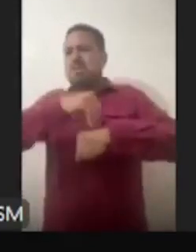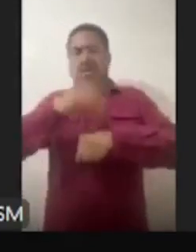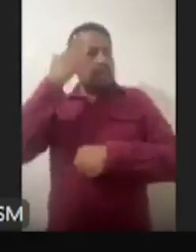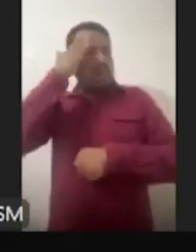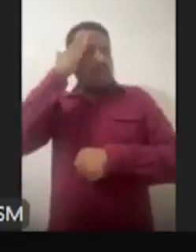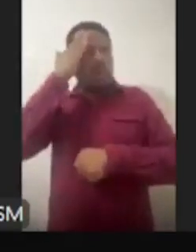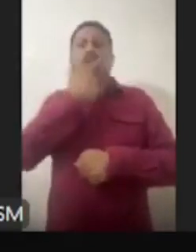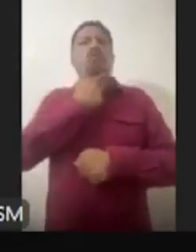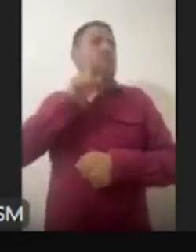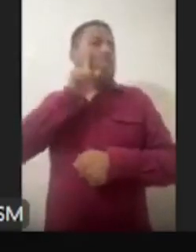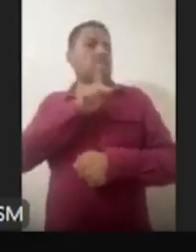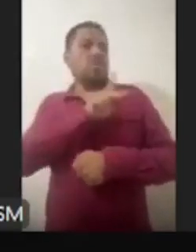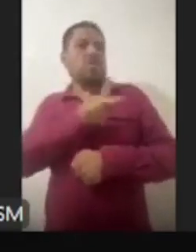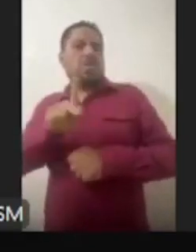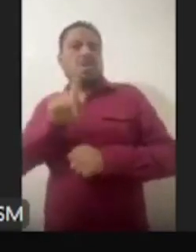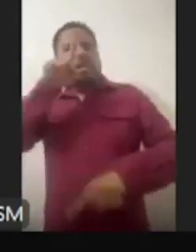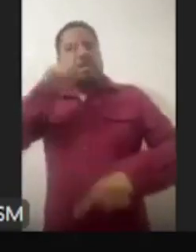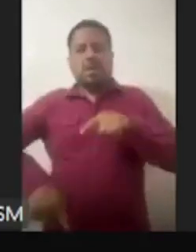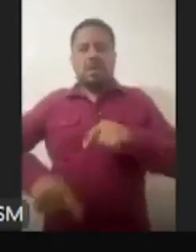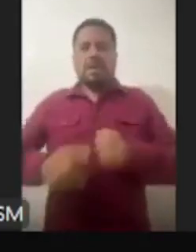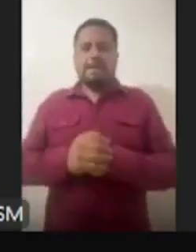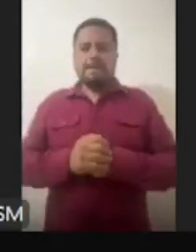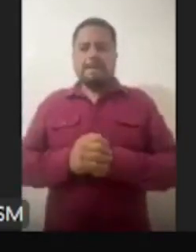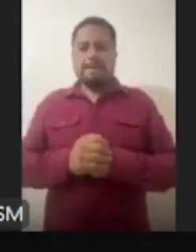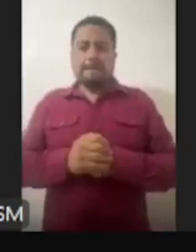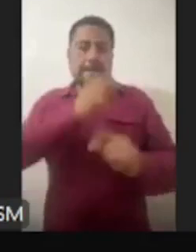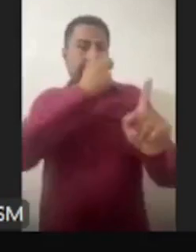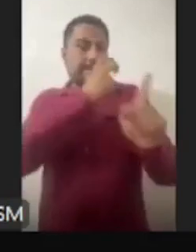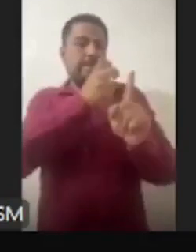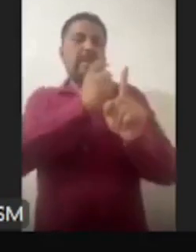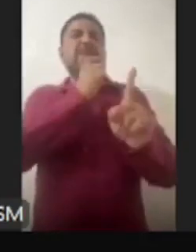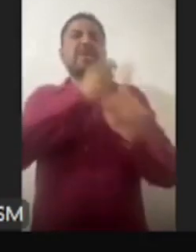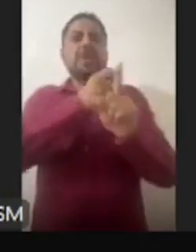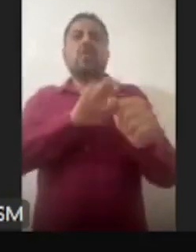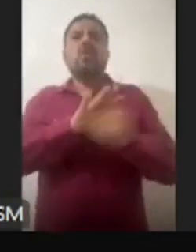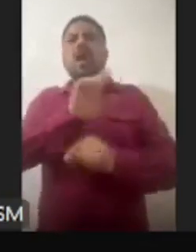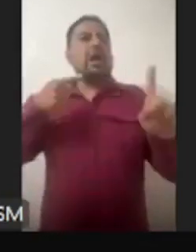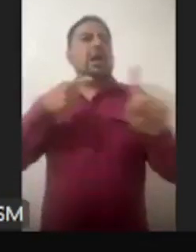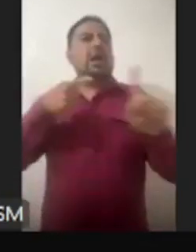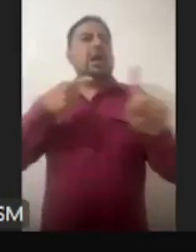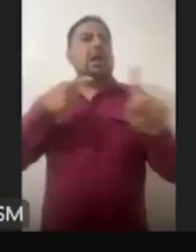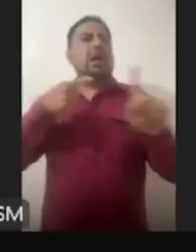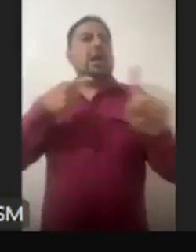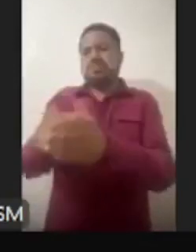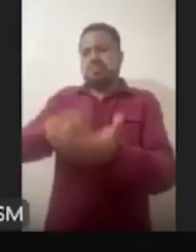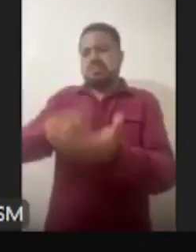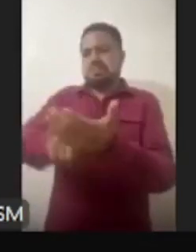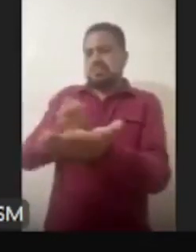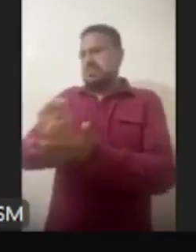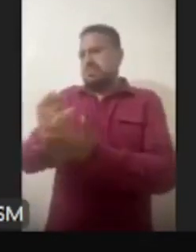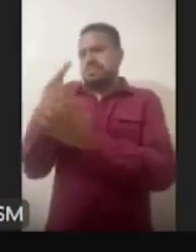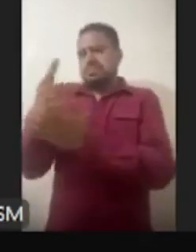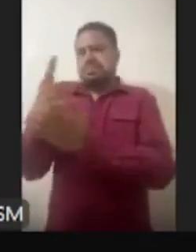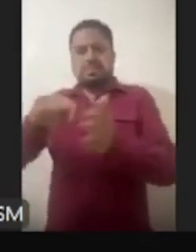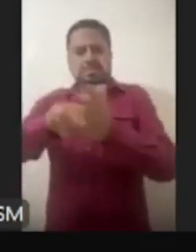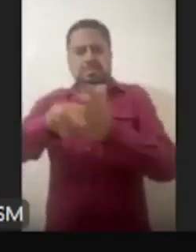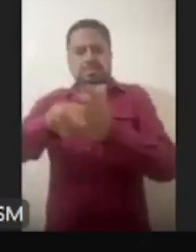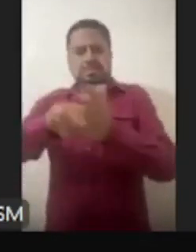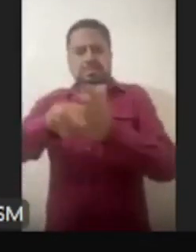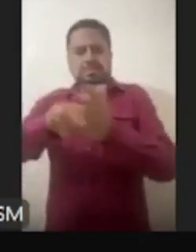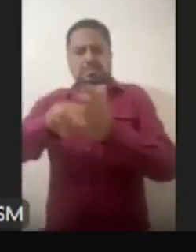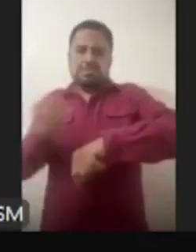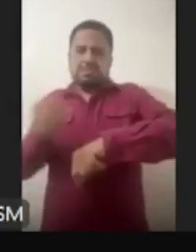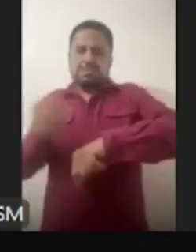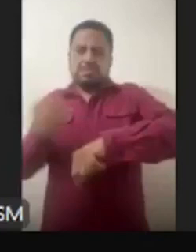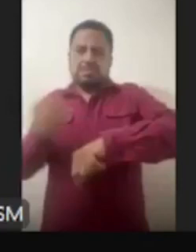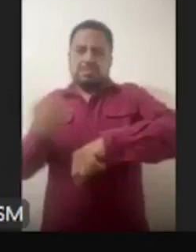cancelada. Esto es, con la finalidad de que el partido político definiera sus estrategias y alcances en la contienda electoral, a fin